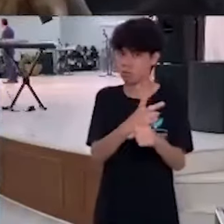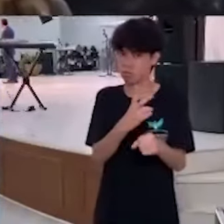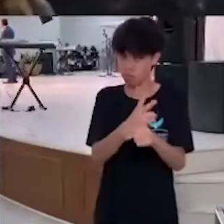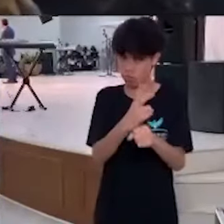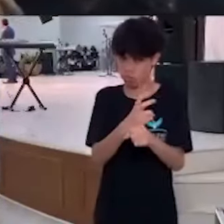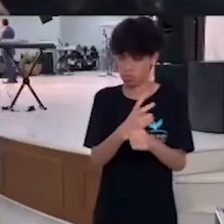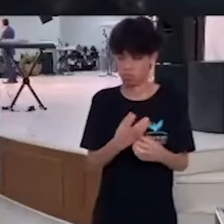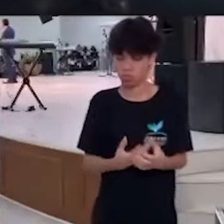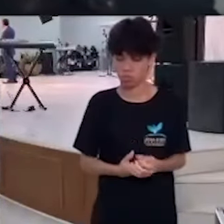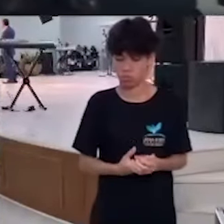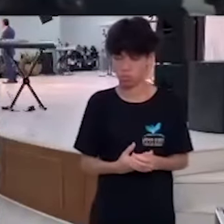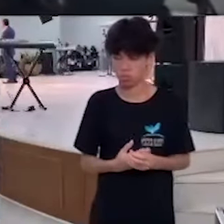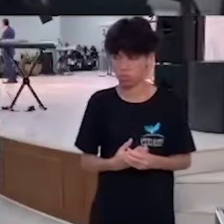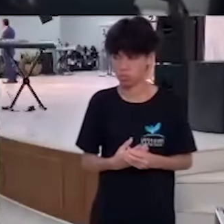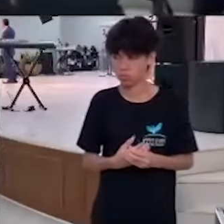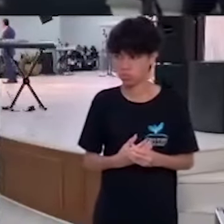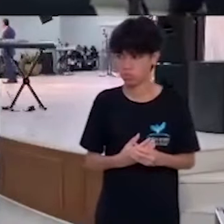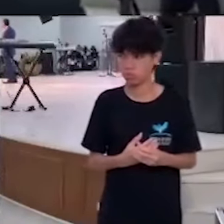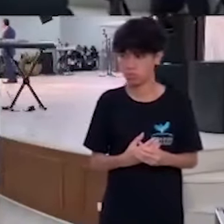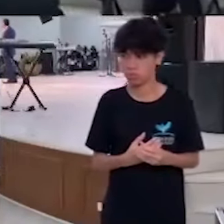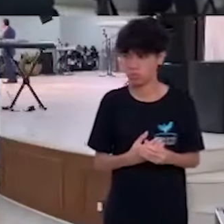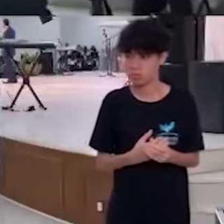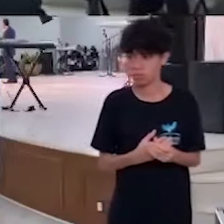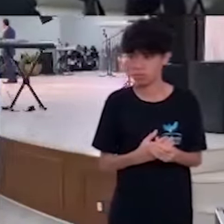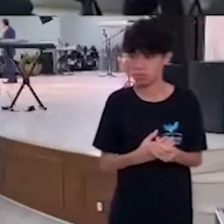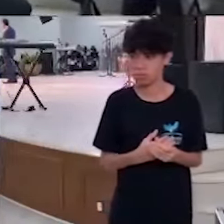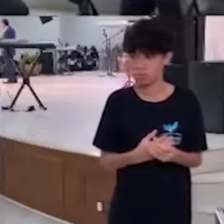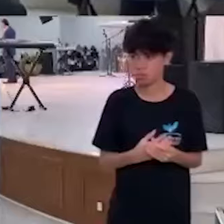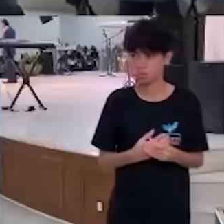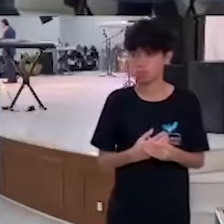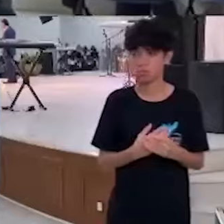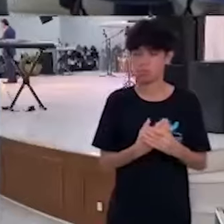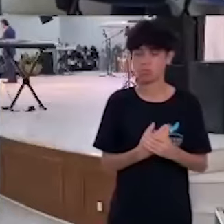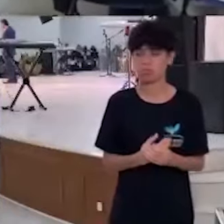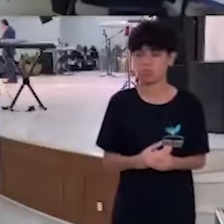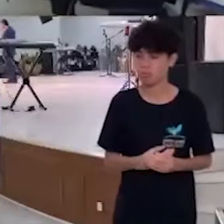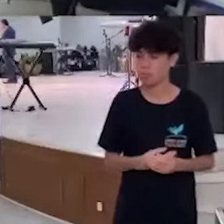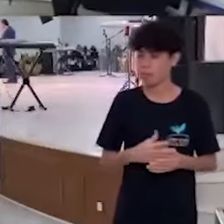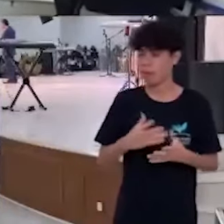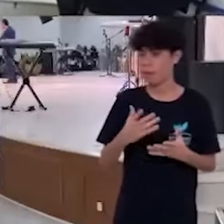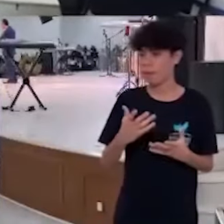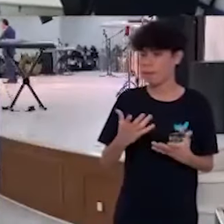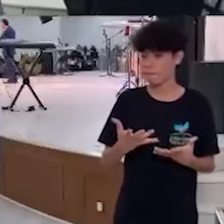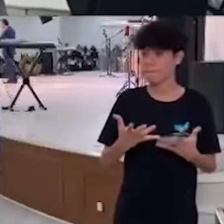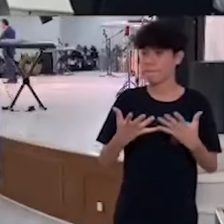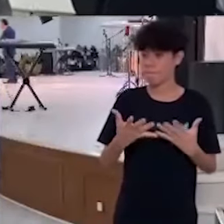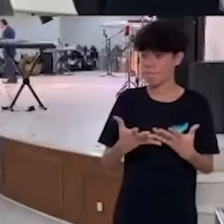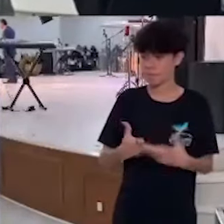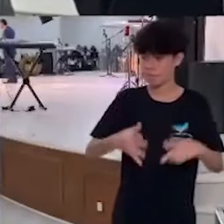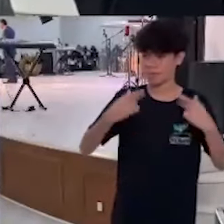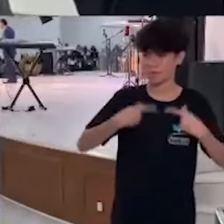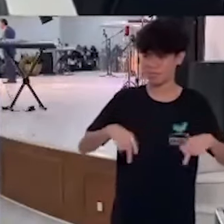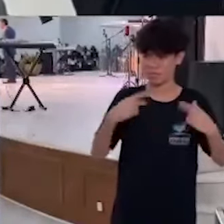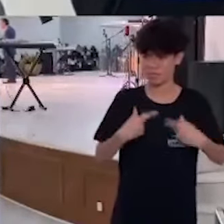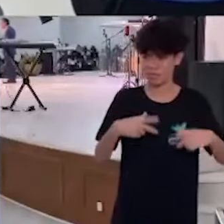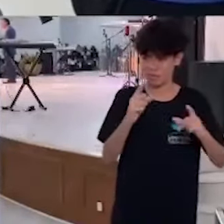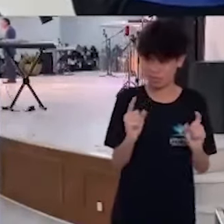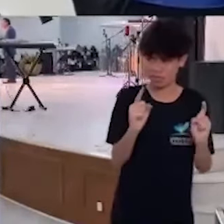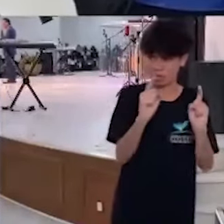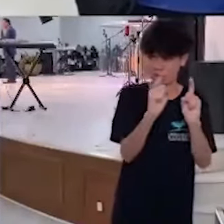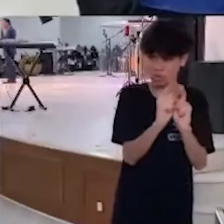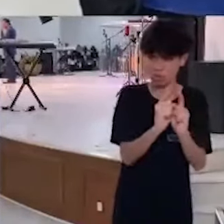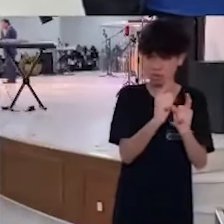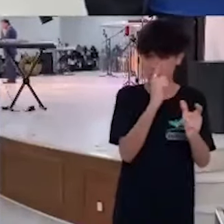relaciones. Debemos poner límites claros en las relaciones. Como pastores